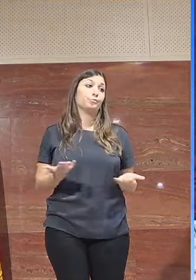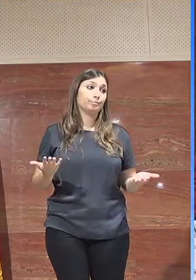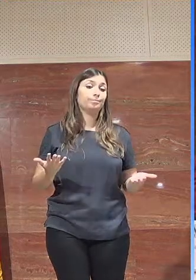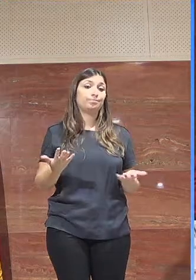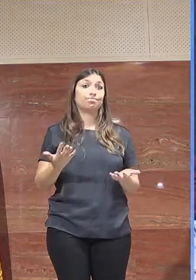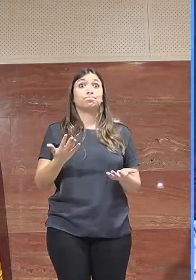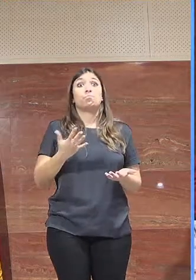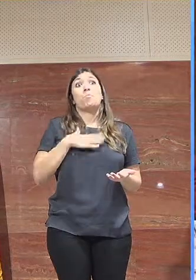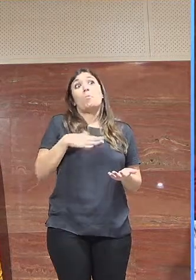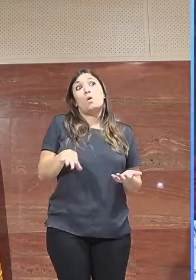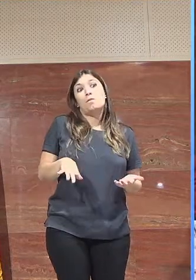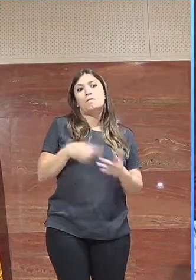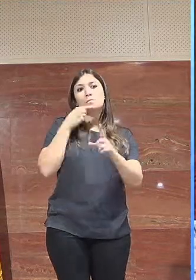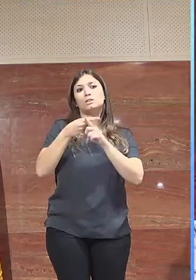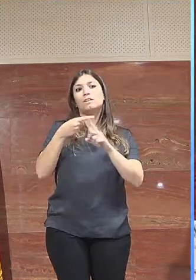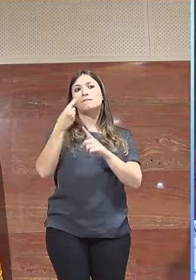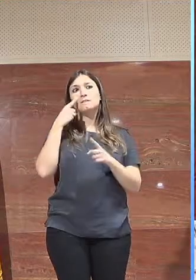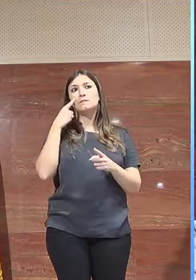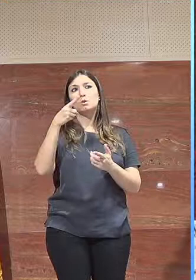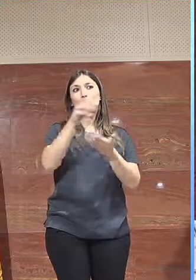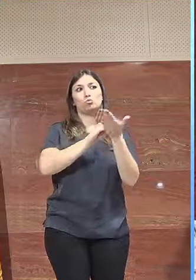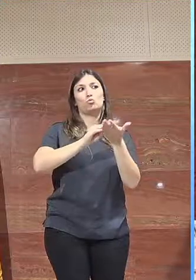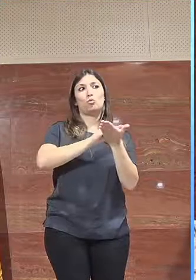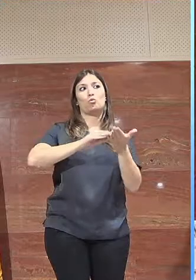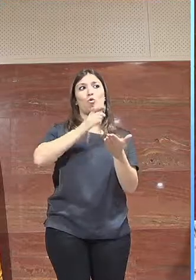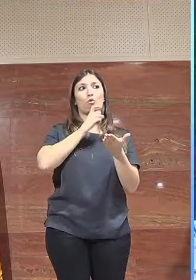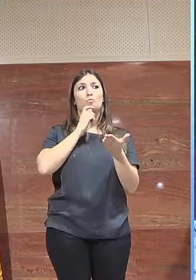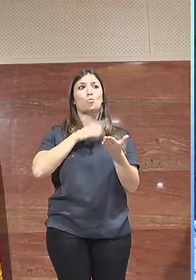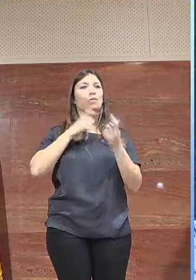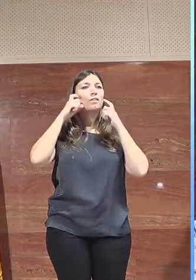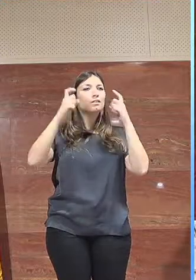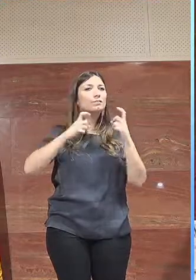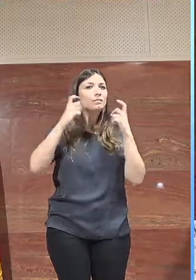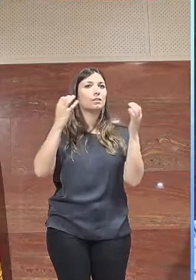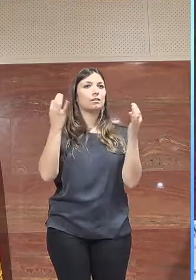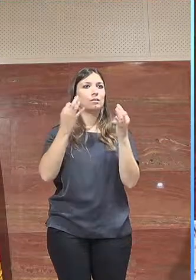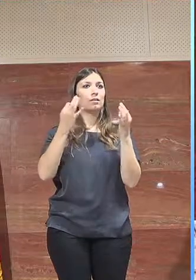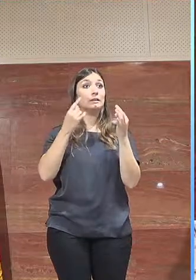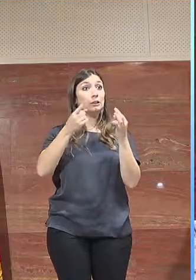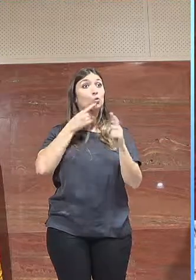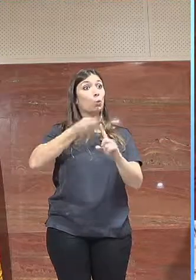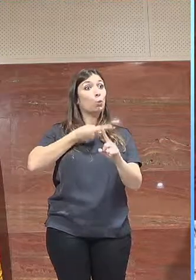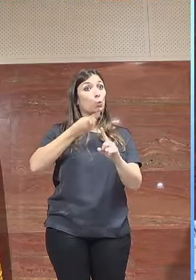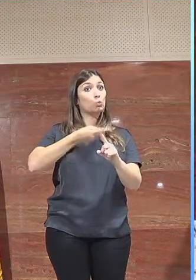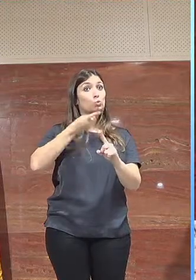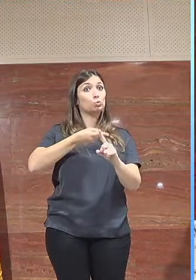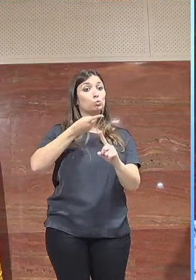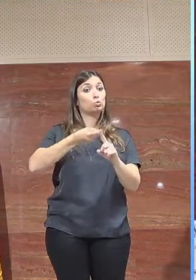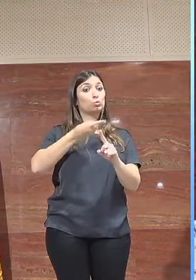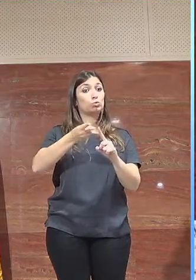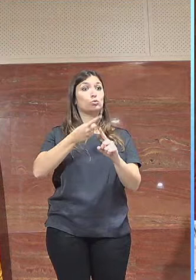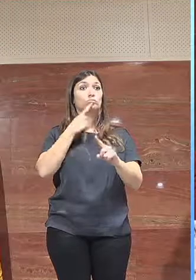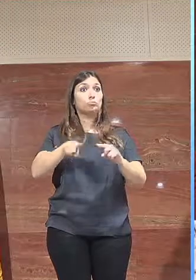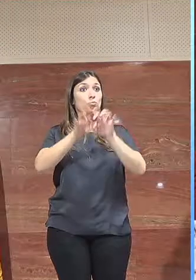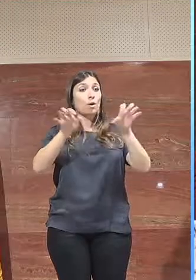sería interesante ver de qué manera pues, se puede popularizar el uso de estos